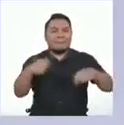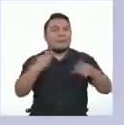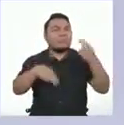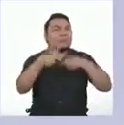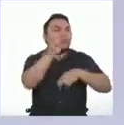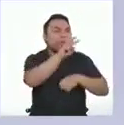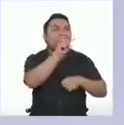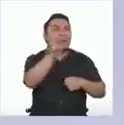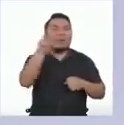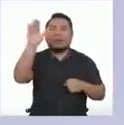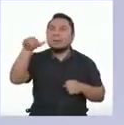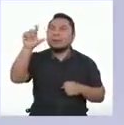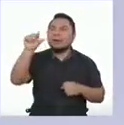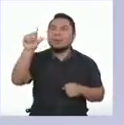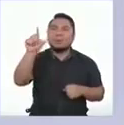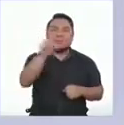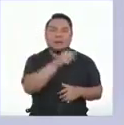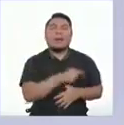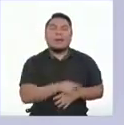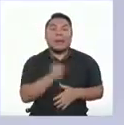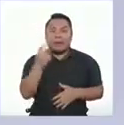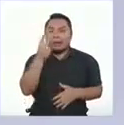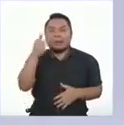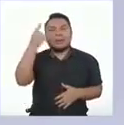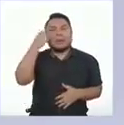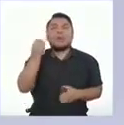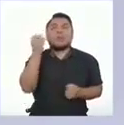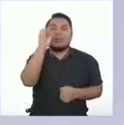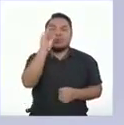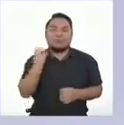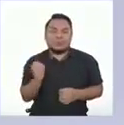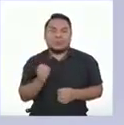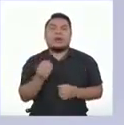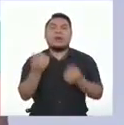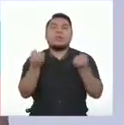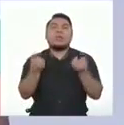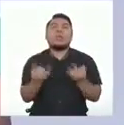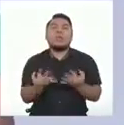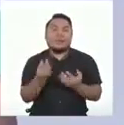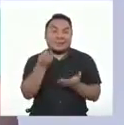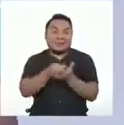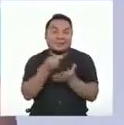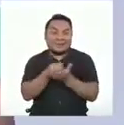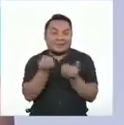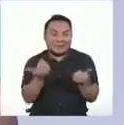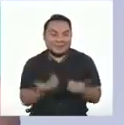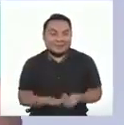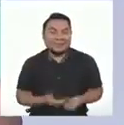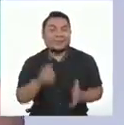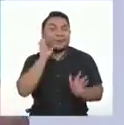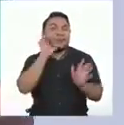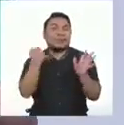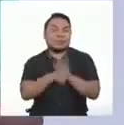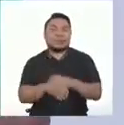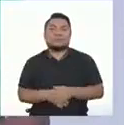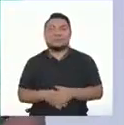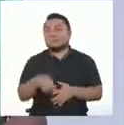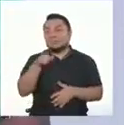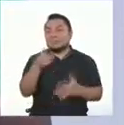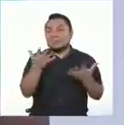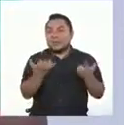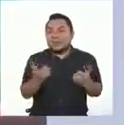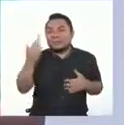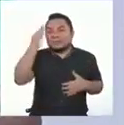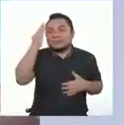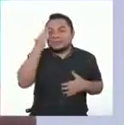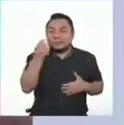sirve muchísimo saber reconocer los porcentajes para calcular el precio final. Por ejemplo, si queremos